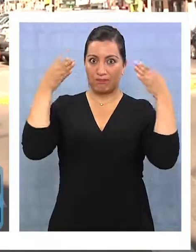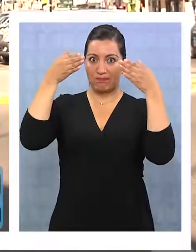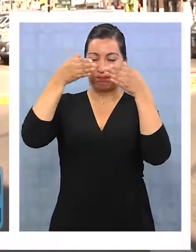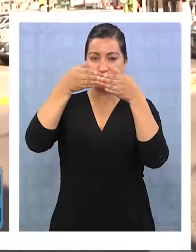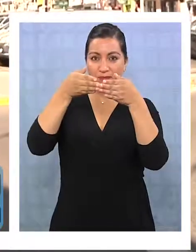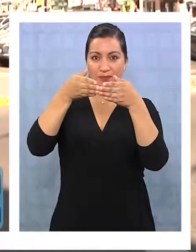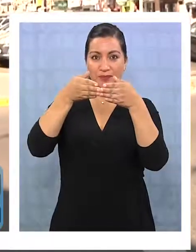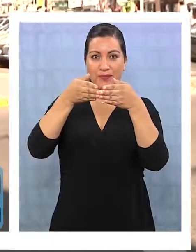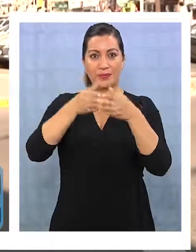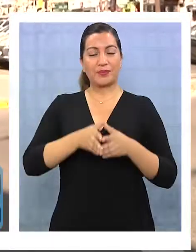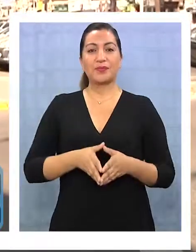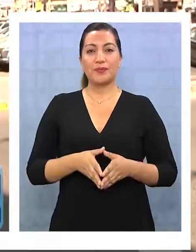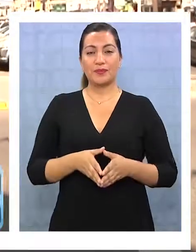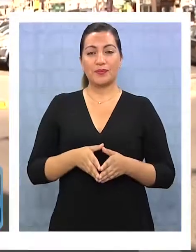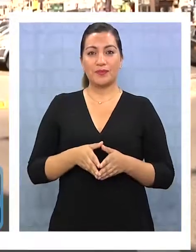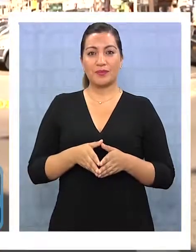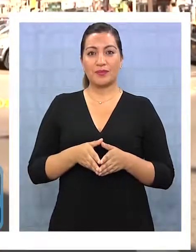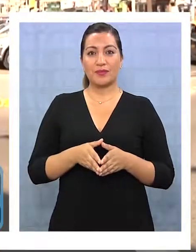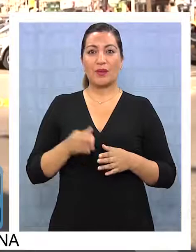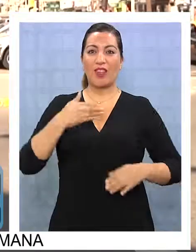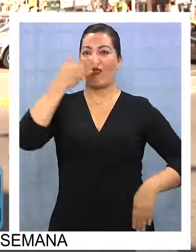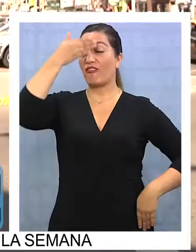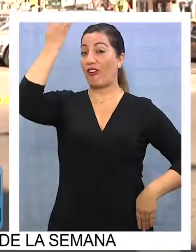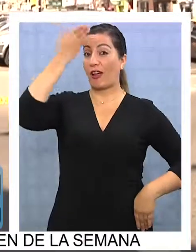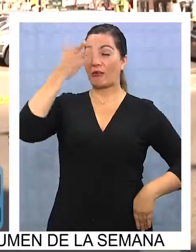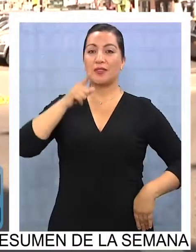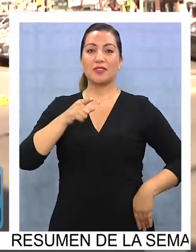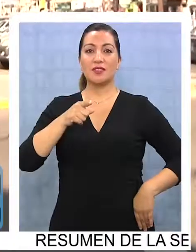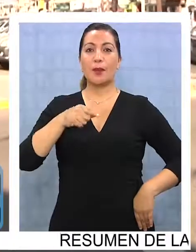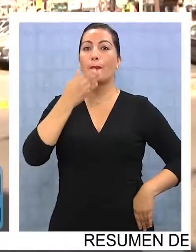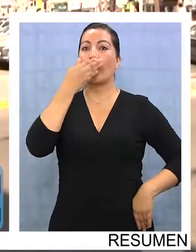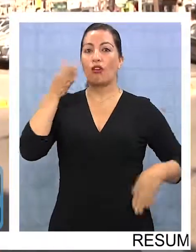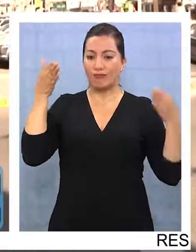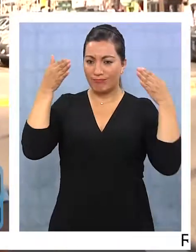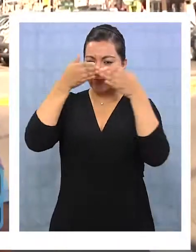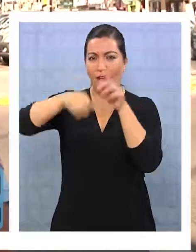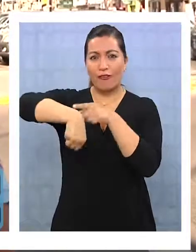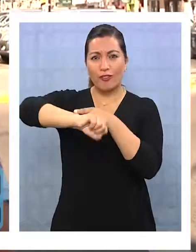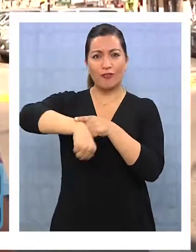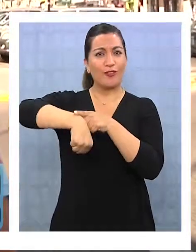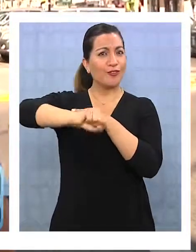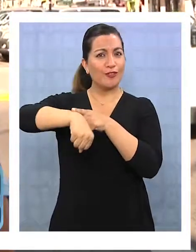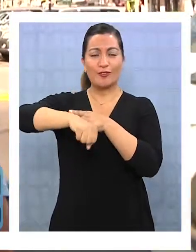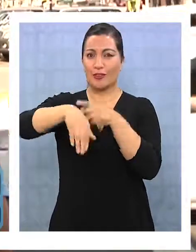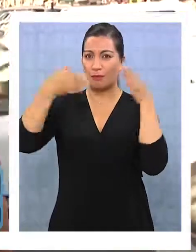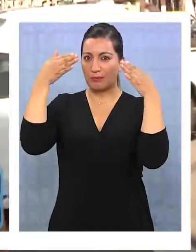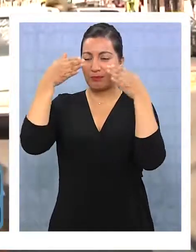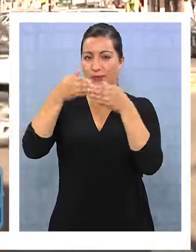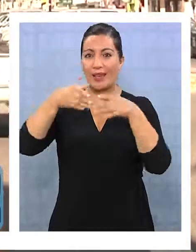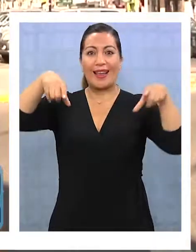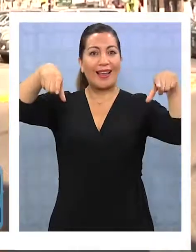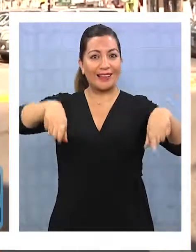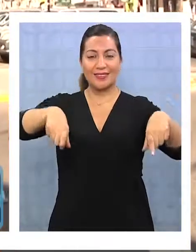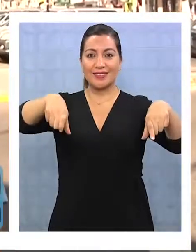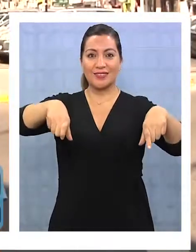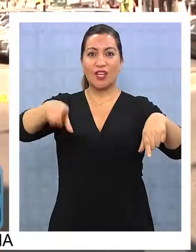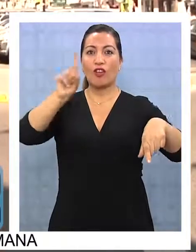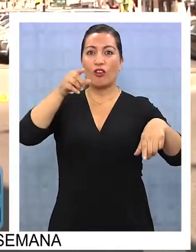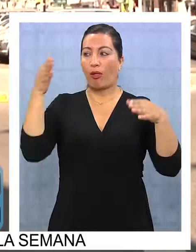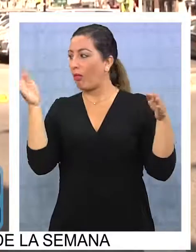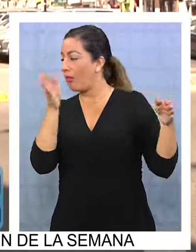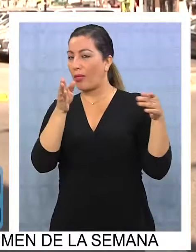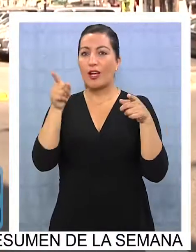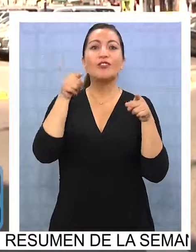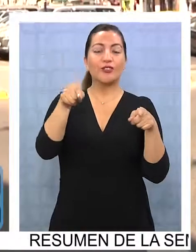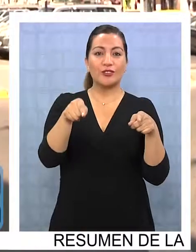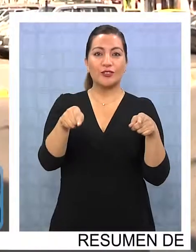más de fama, más de... Fútbol, su trabajo es fútbol, concentración en la cancha, no distraerse, buenos